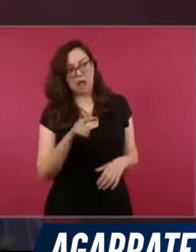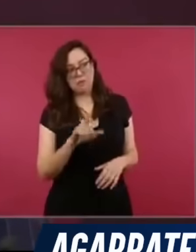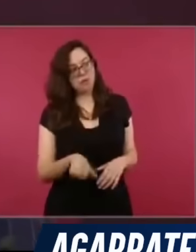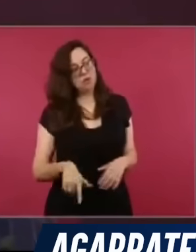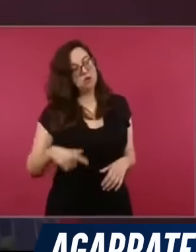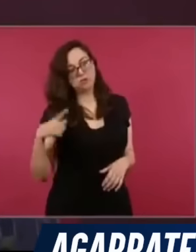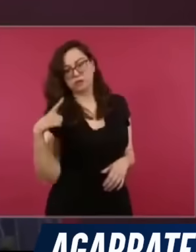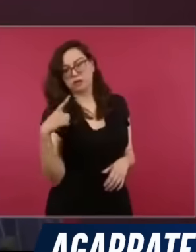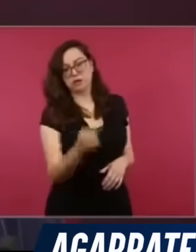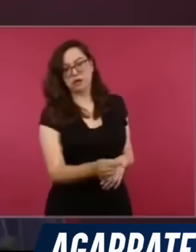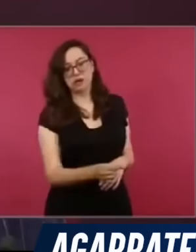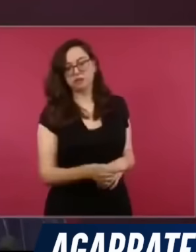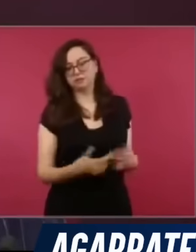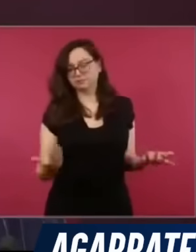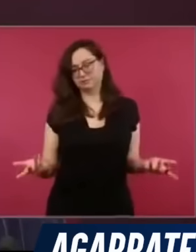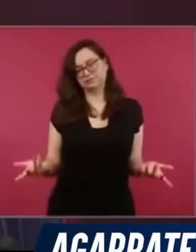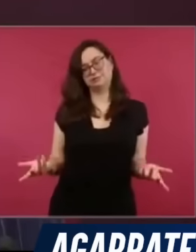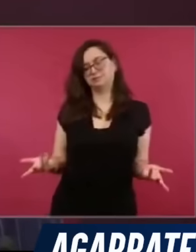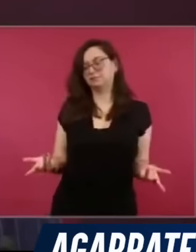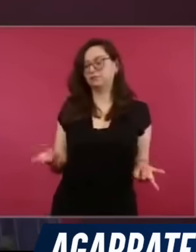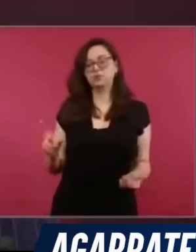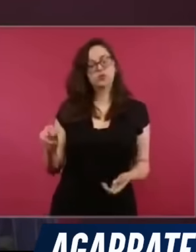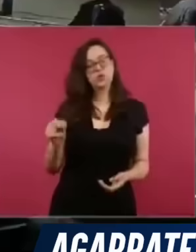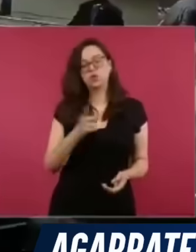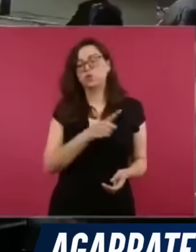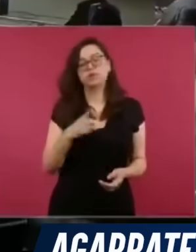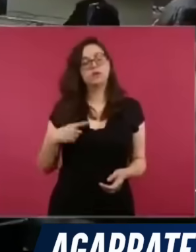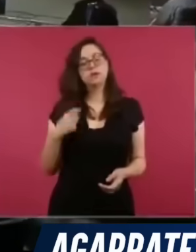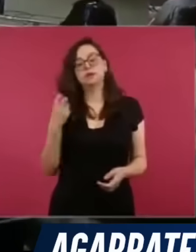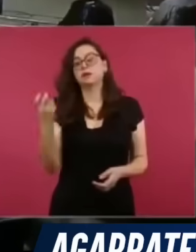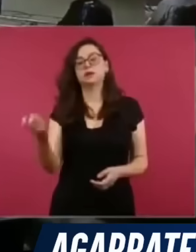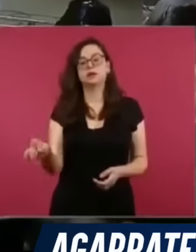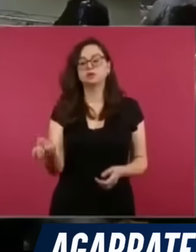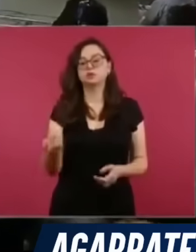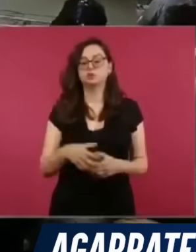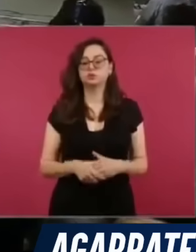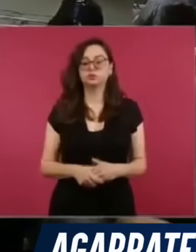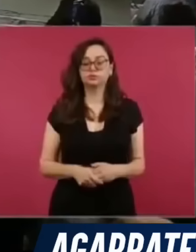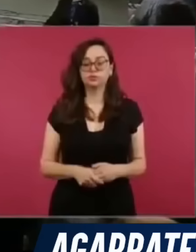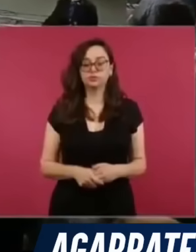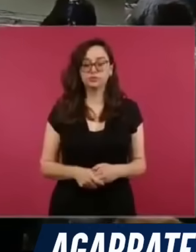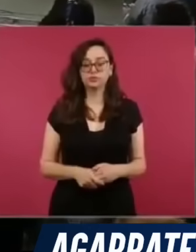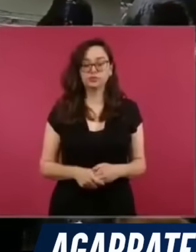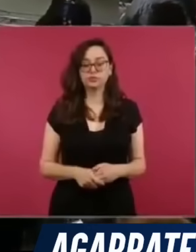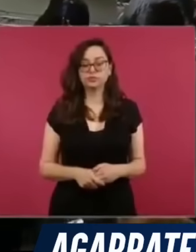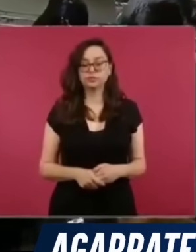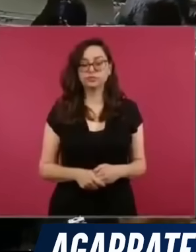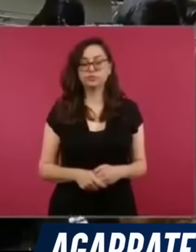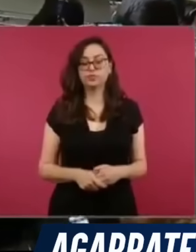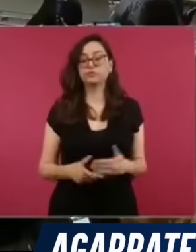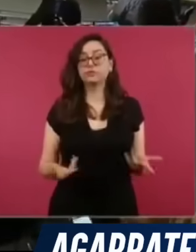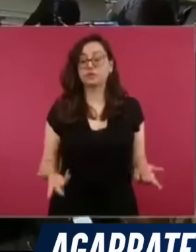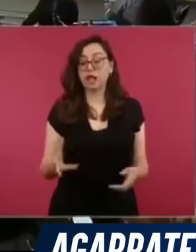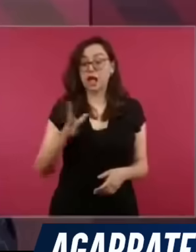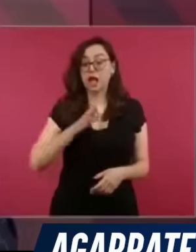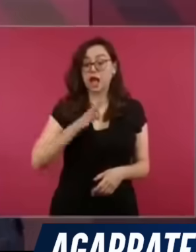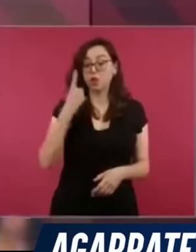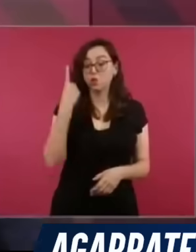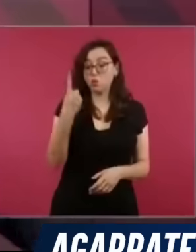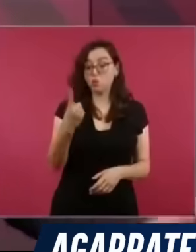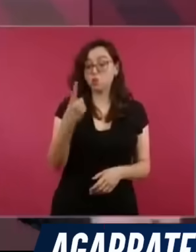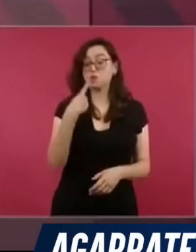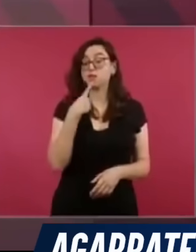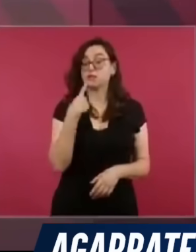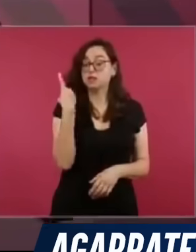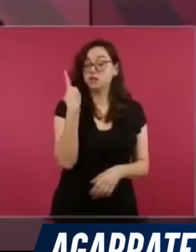Cuánto tiene que pagar hay un paquete de 22,000 millones